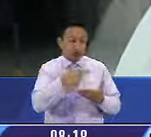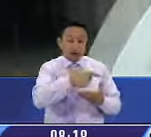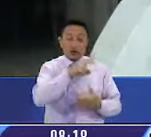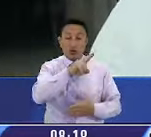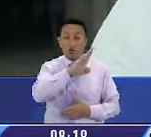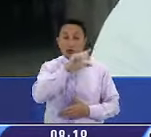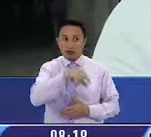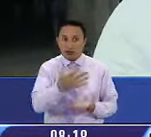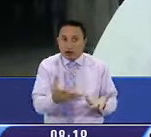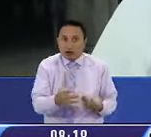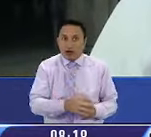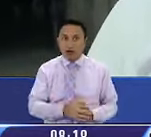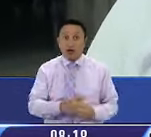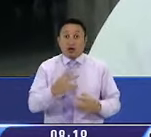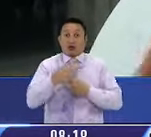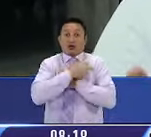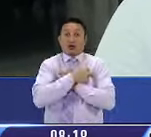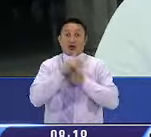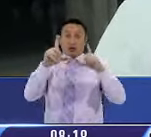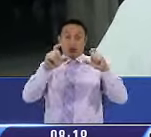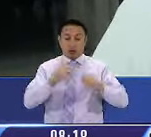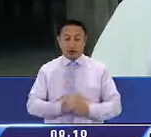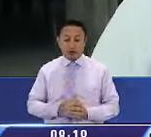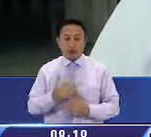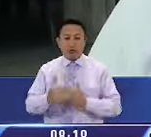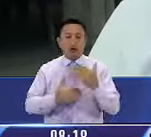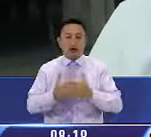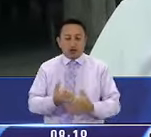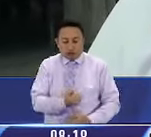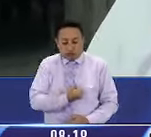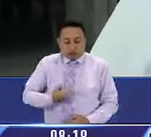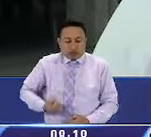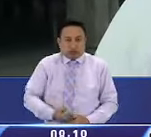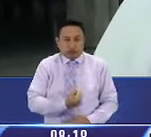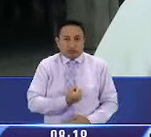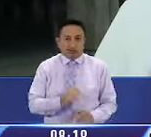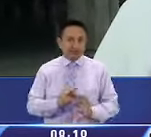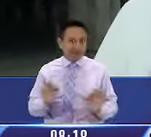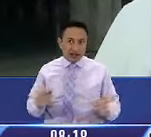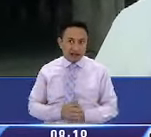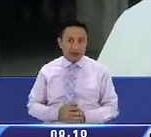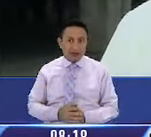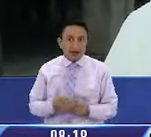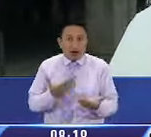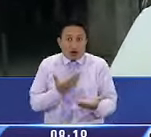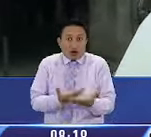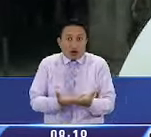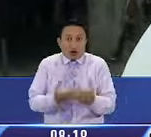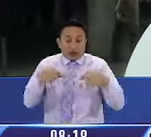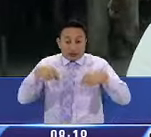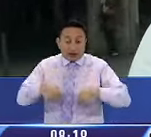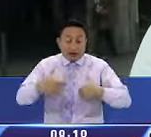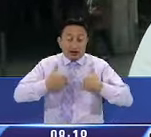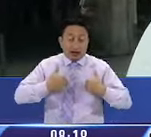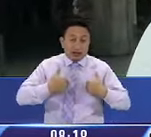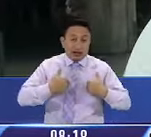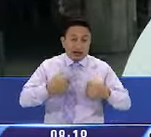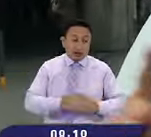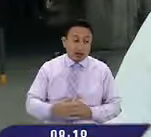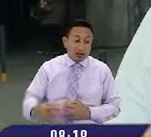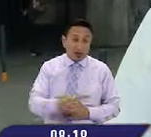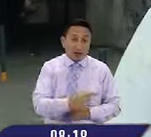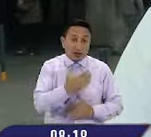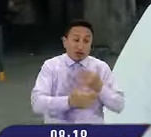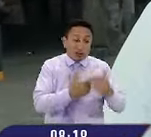Bienestar Animal, por ejemplo, no existe rayos X, no existe un proceso de ecografía, por ejemplo, son elementos mínimos que se requiere para que los animalitos no entren